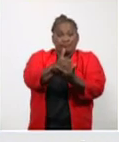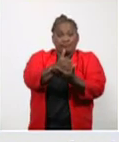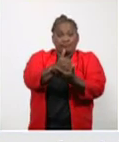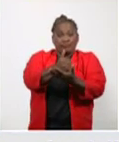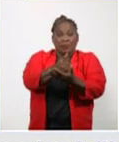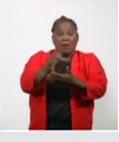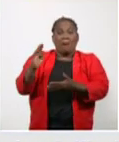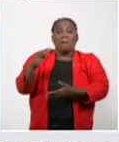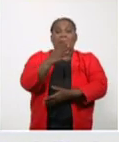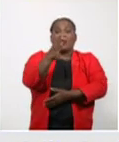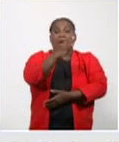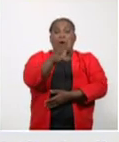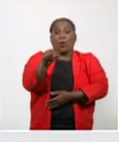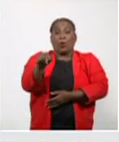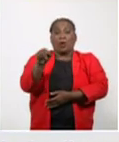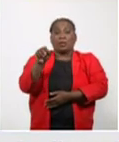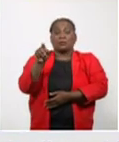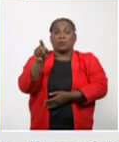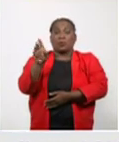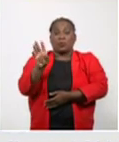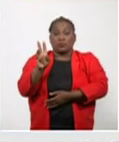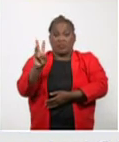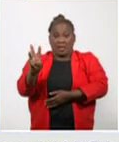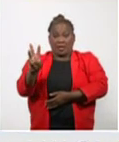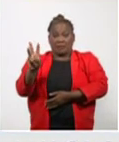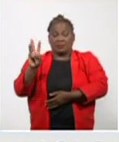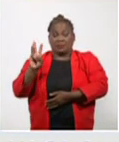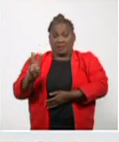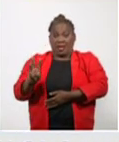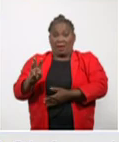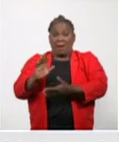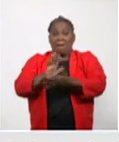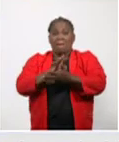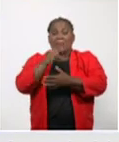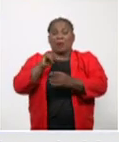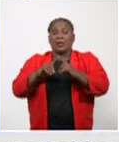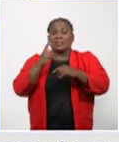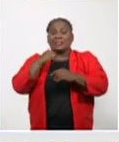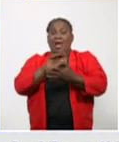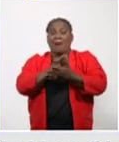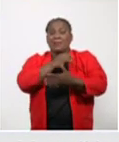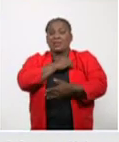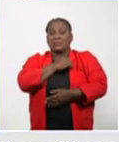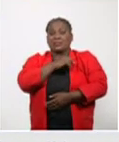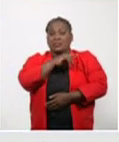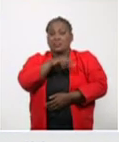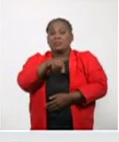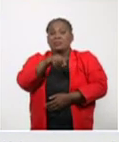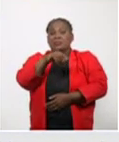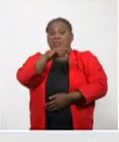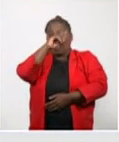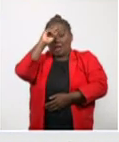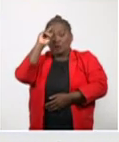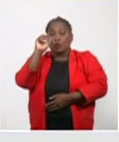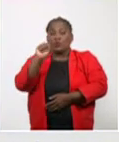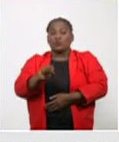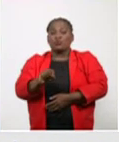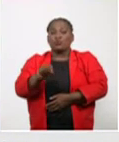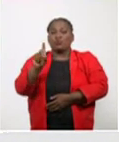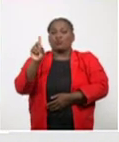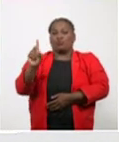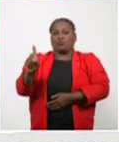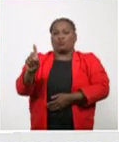Baracoa y Manuel Tames con 3 cada uno, y San Antonio del Sur 1. Esto hace que